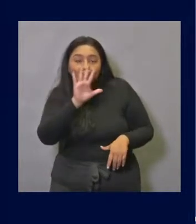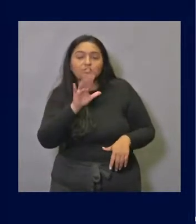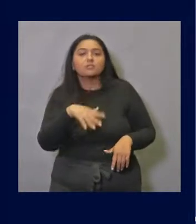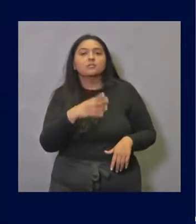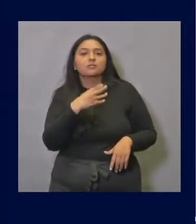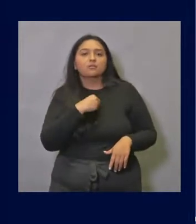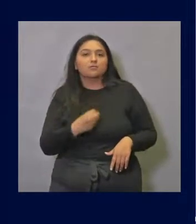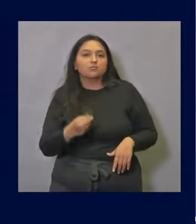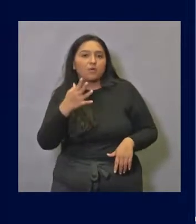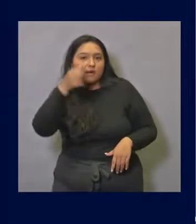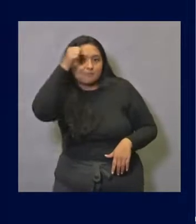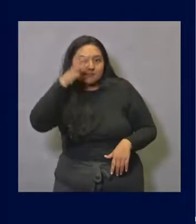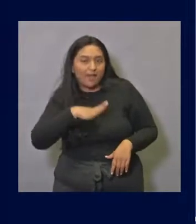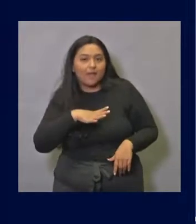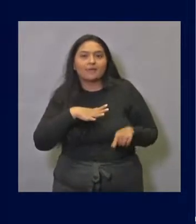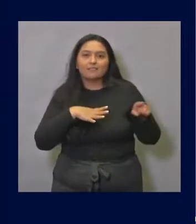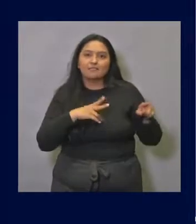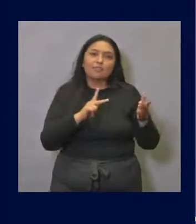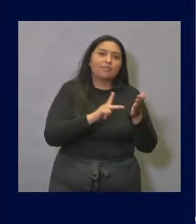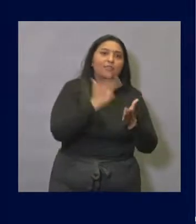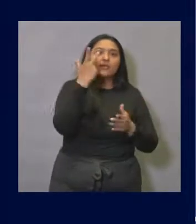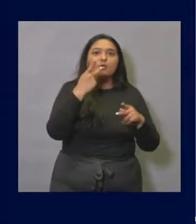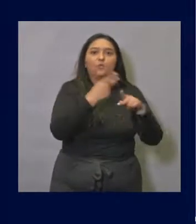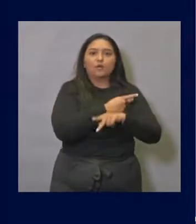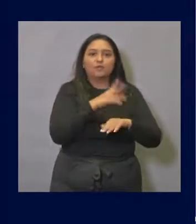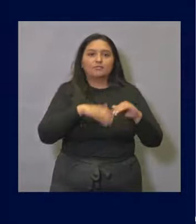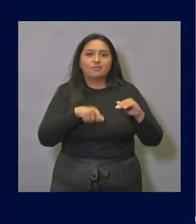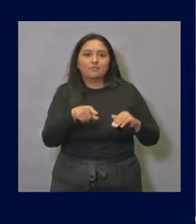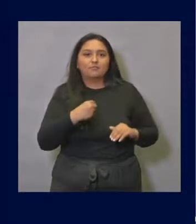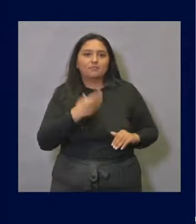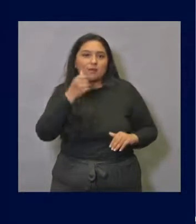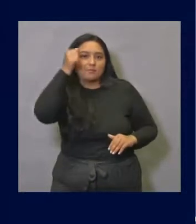más de 3 veces la tasa de mortalidad comparada con los hombres